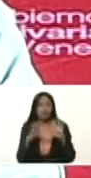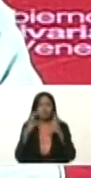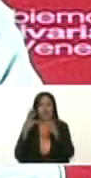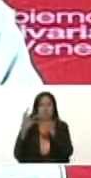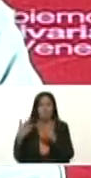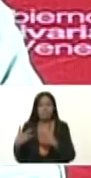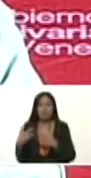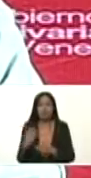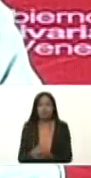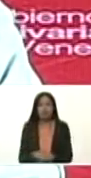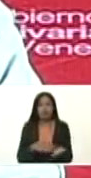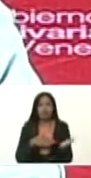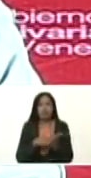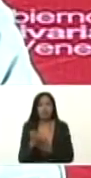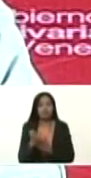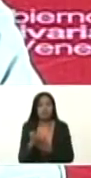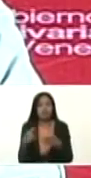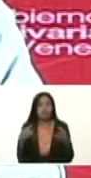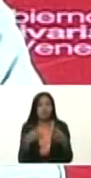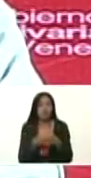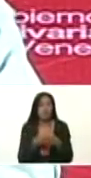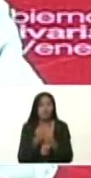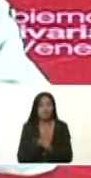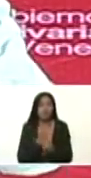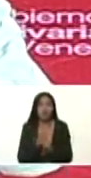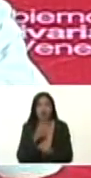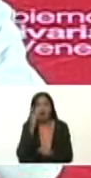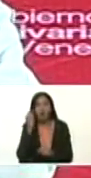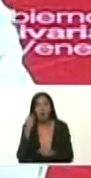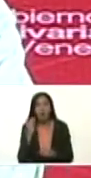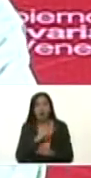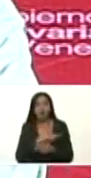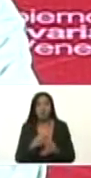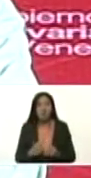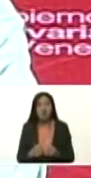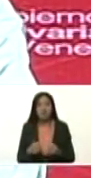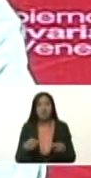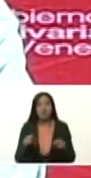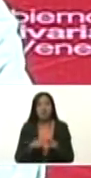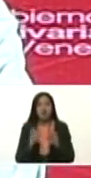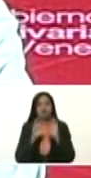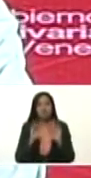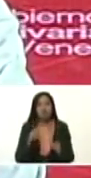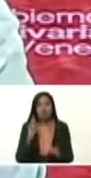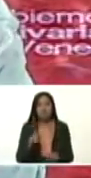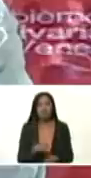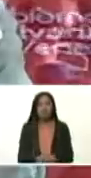empresas, garantizada por la clase obrera, con los hierros en la mano.